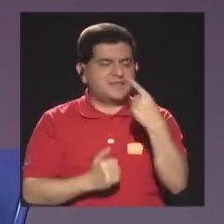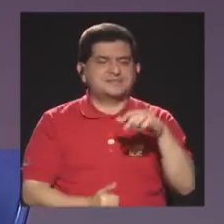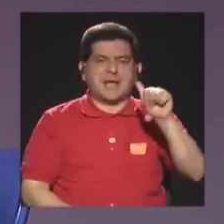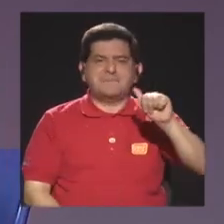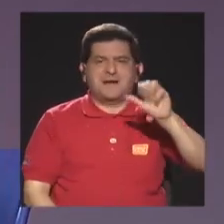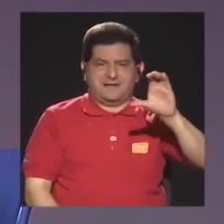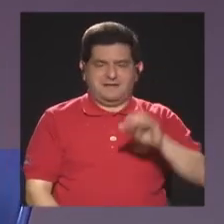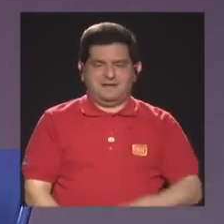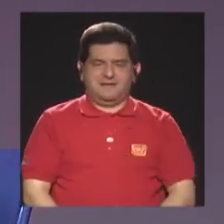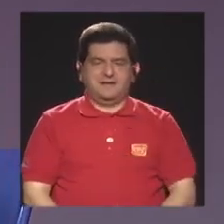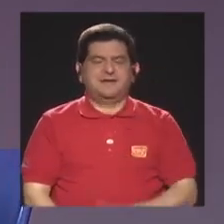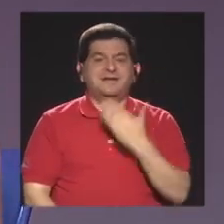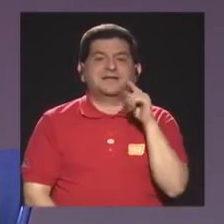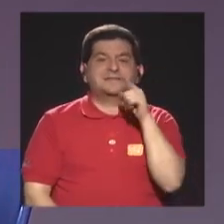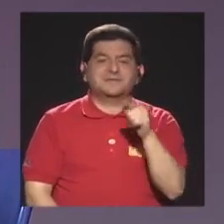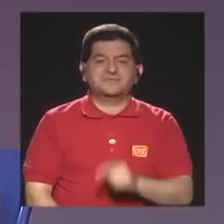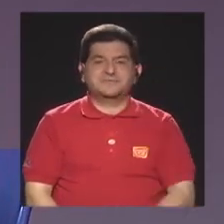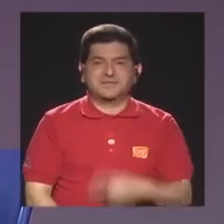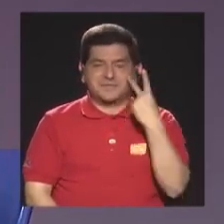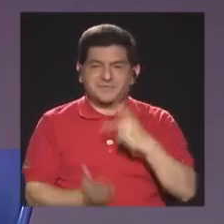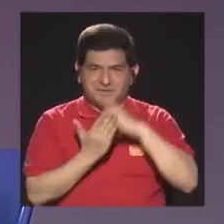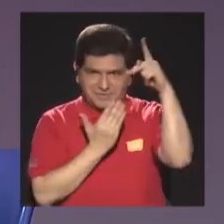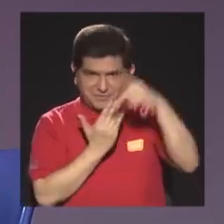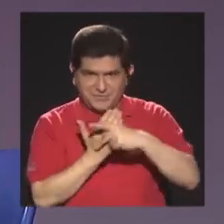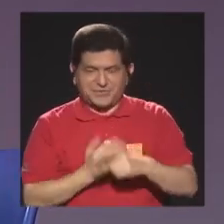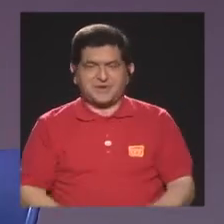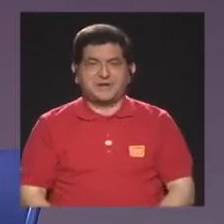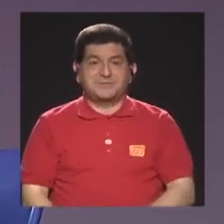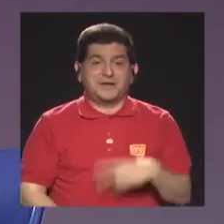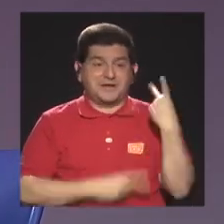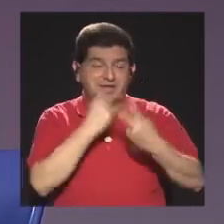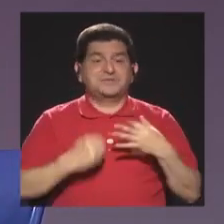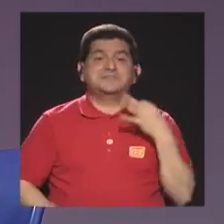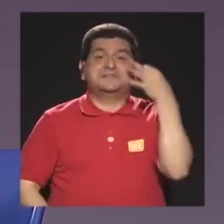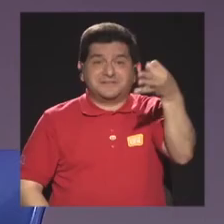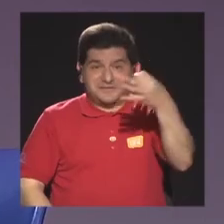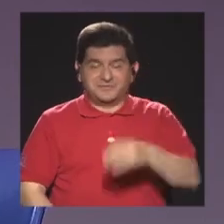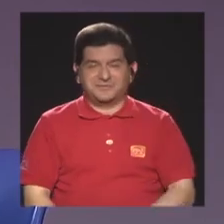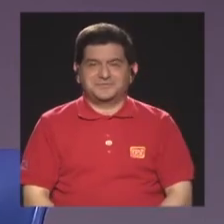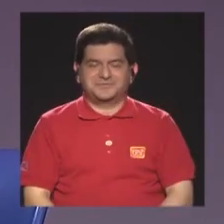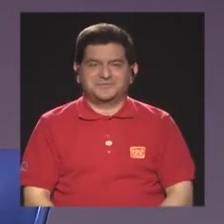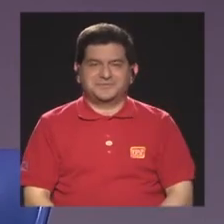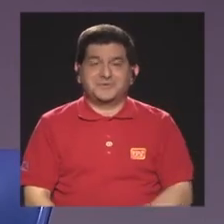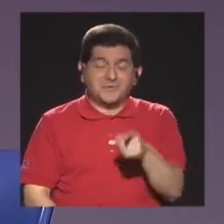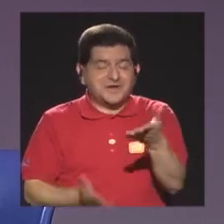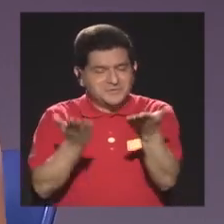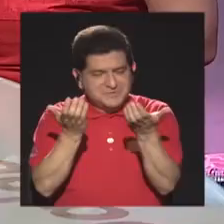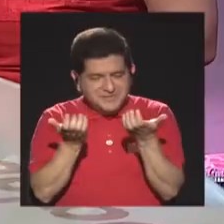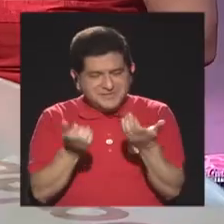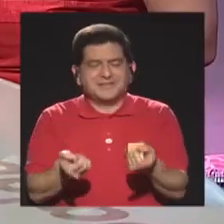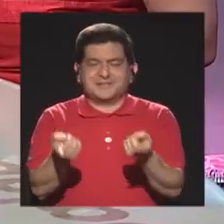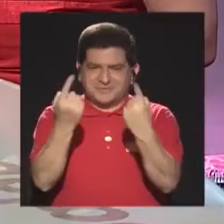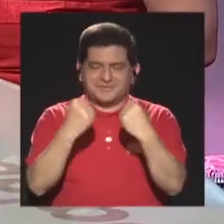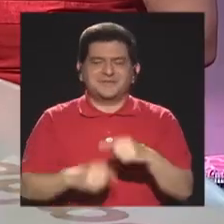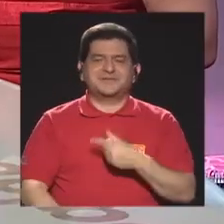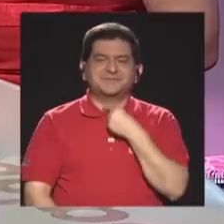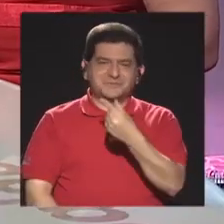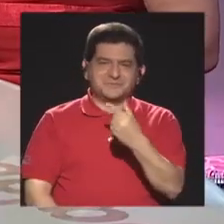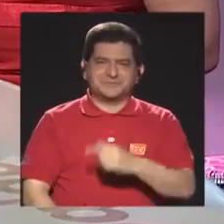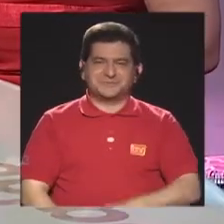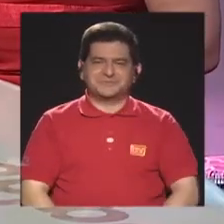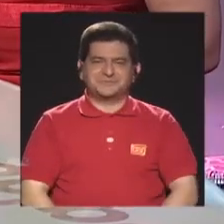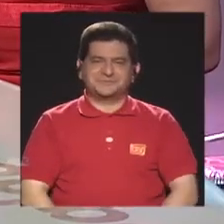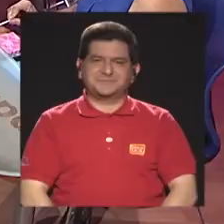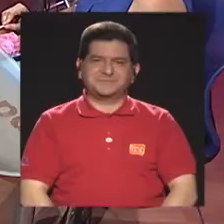Corrales. Y muchas gracias a ustedes por estar acá con nosotras y esperamos irlas a visitar pronto. Muchas gracias y bienvenida. Muchas gracias.